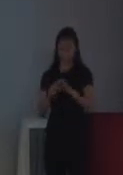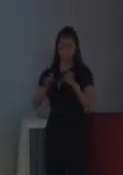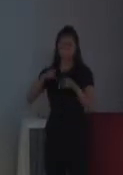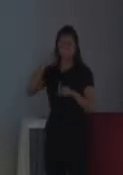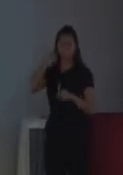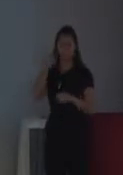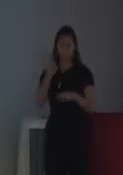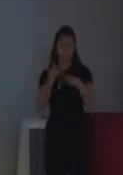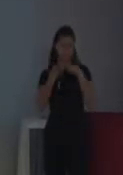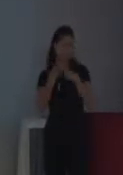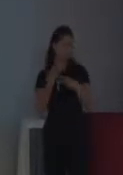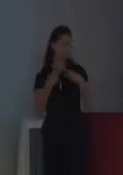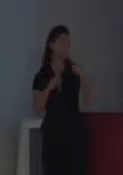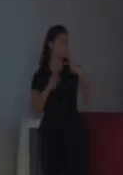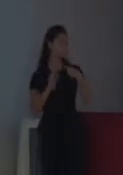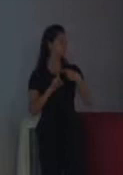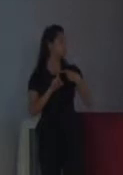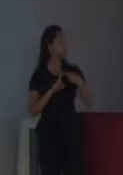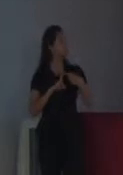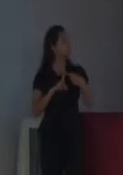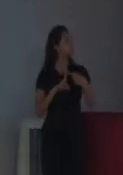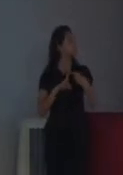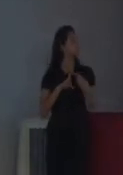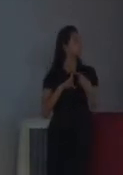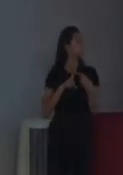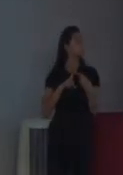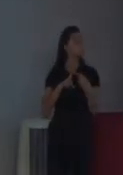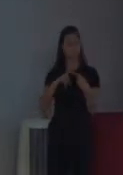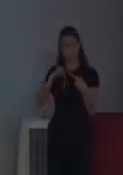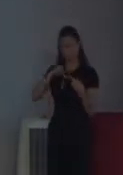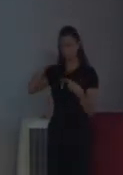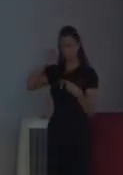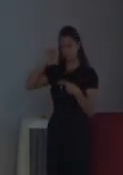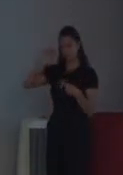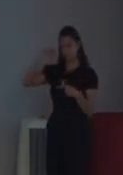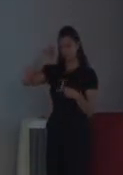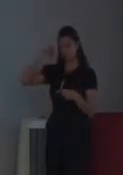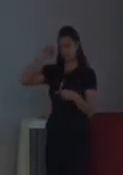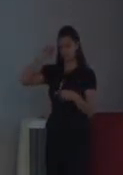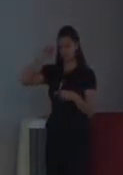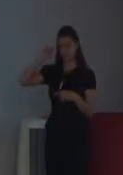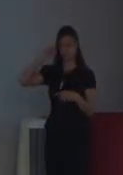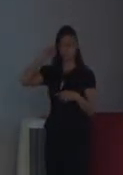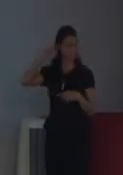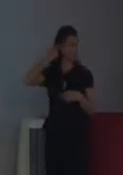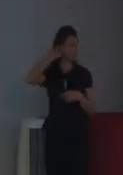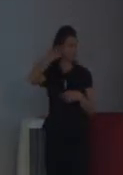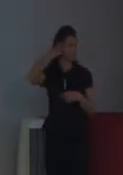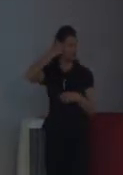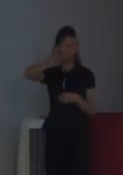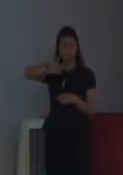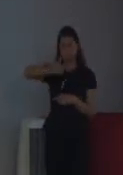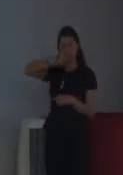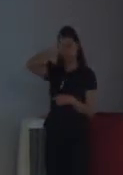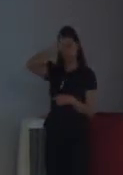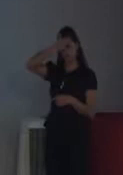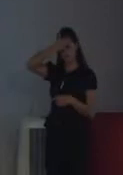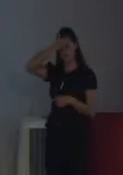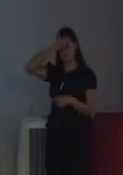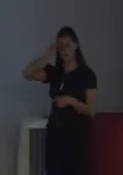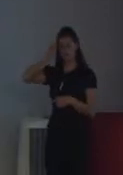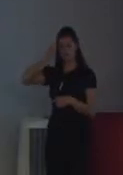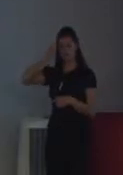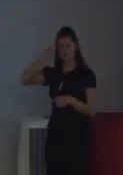cosas. La primera es que nosotros tenemos un gobierno que es el gobierno central, ¿sí?, y otra